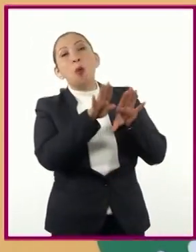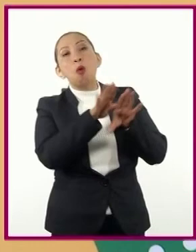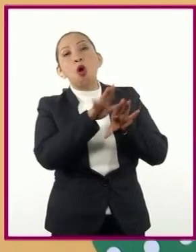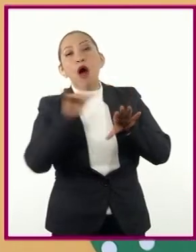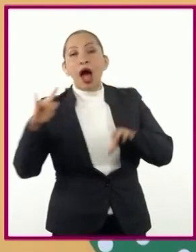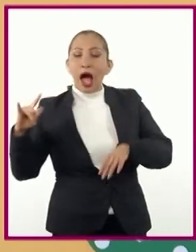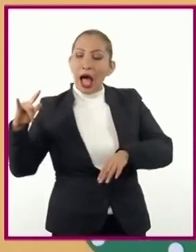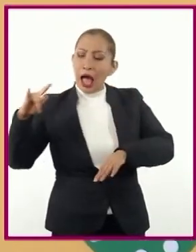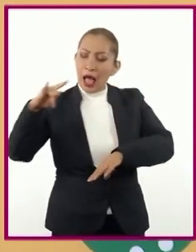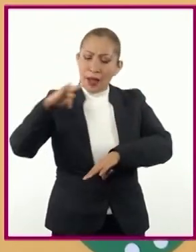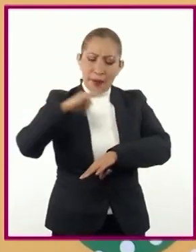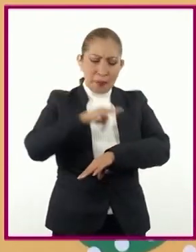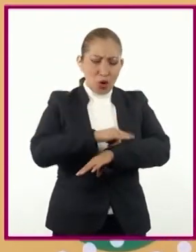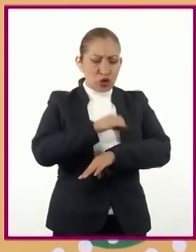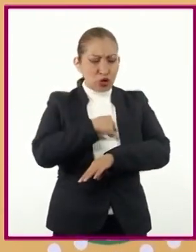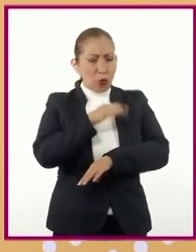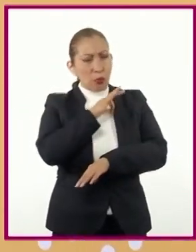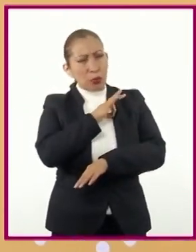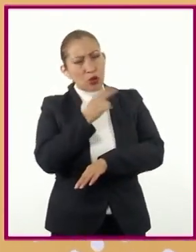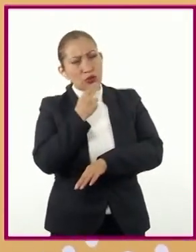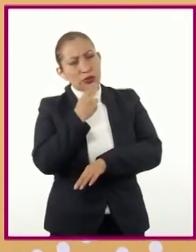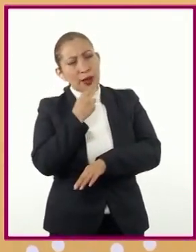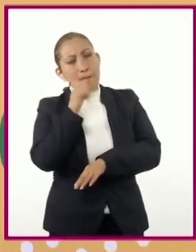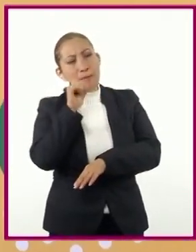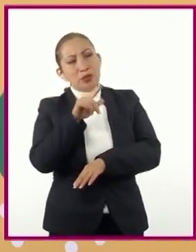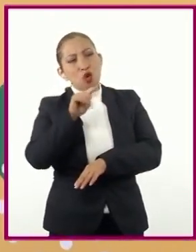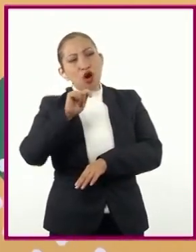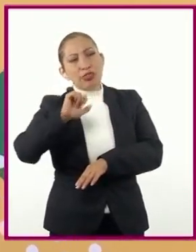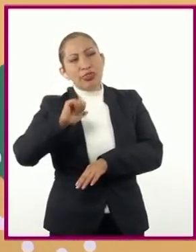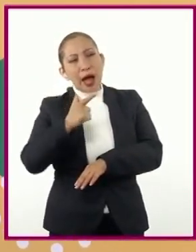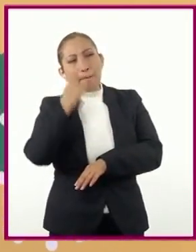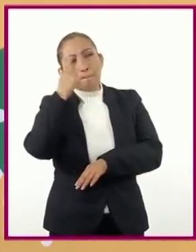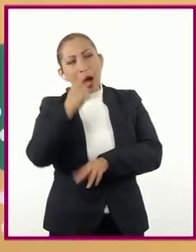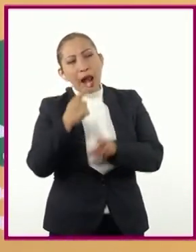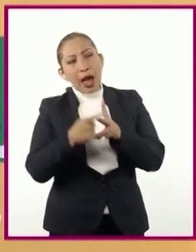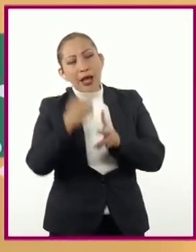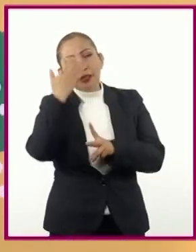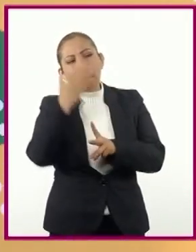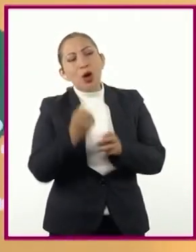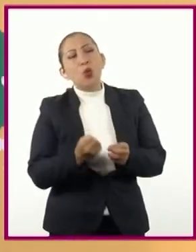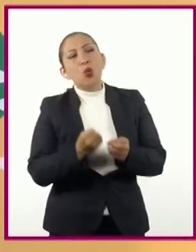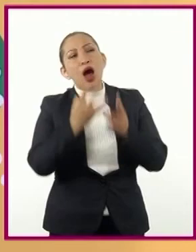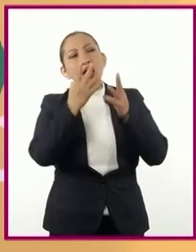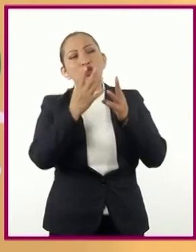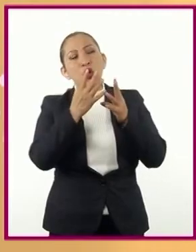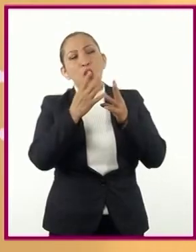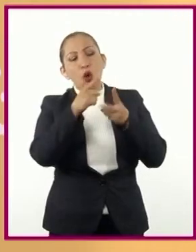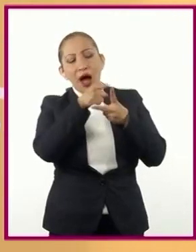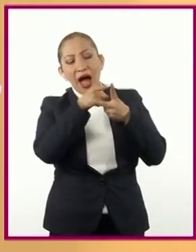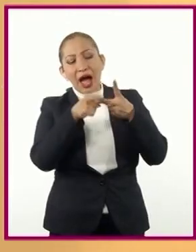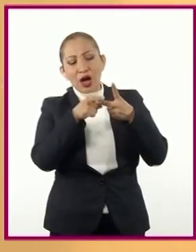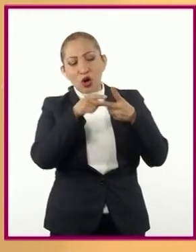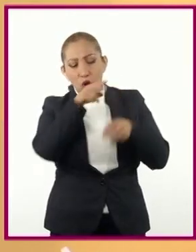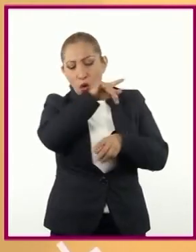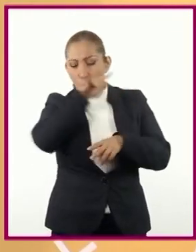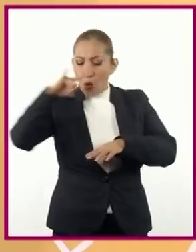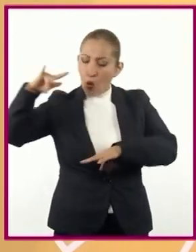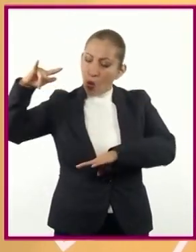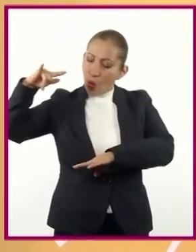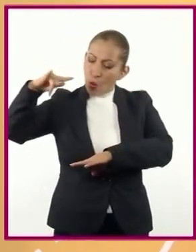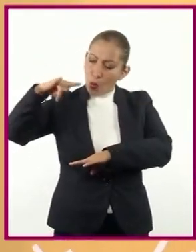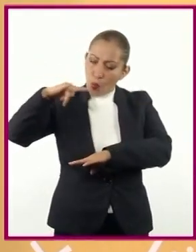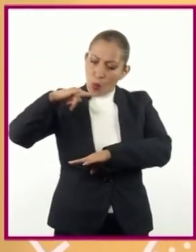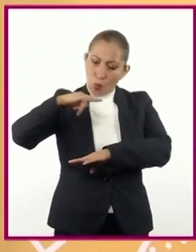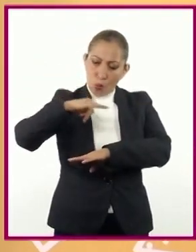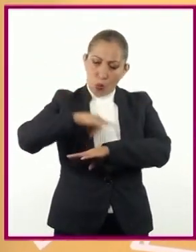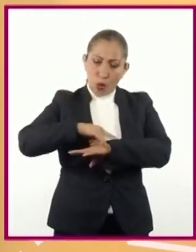avión. Me doy cuenta que puedo aplicar la función tangente para calcular la medida de un ángulo de depresión, que es cuando se